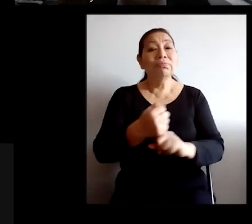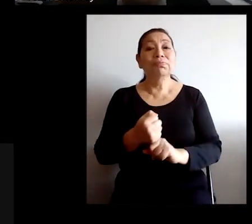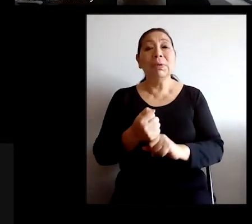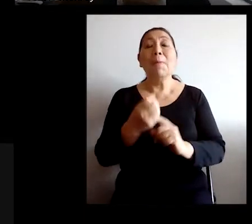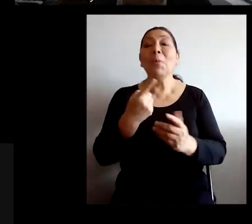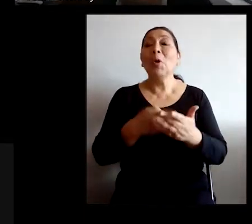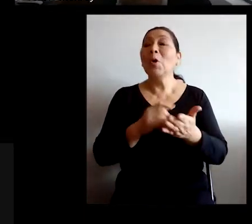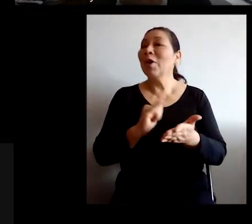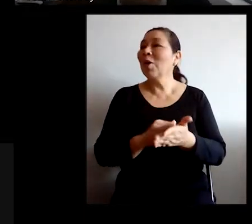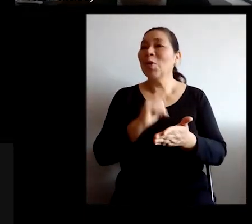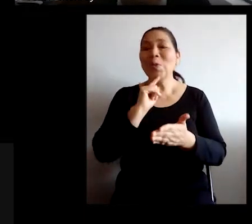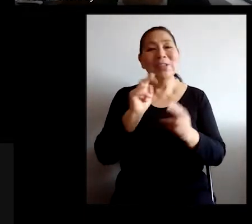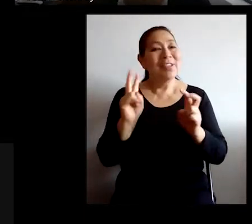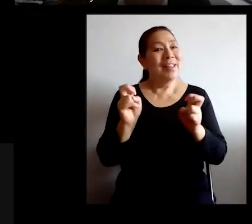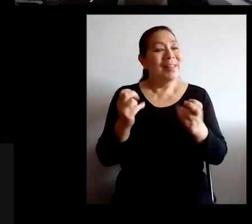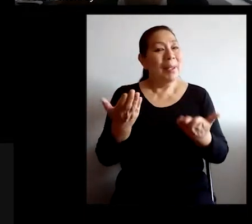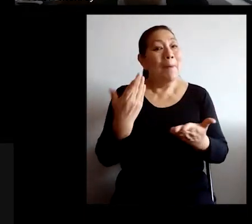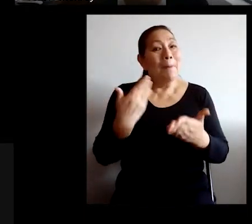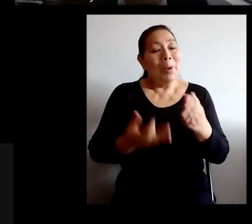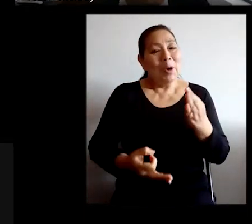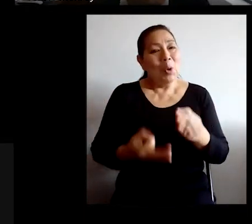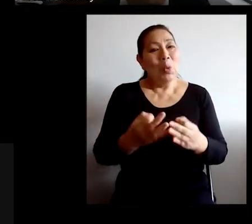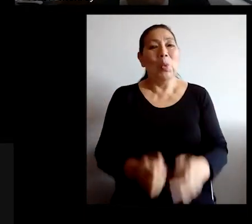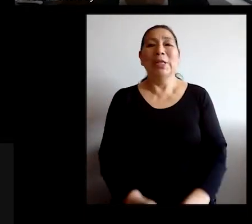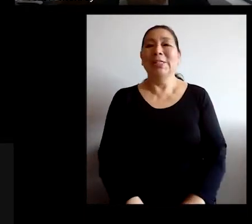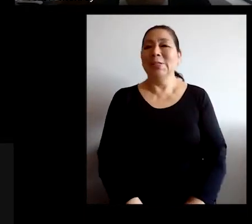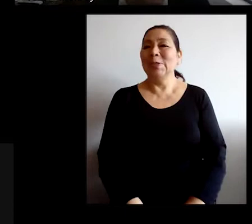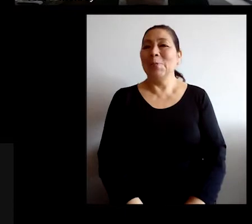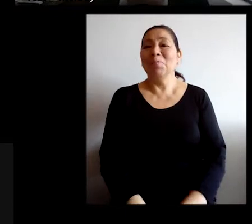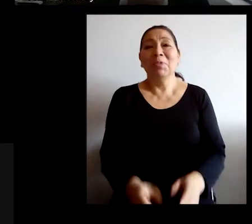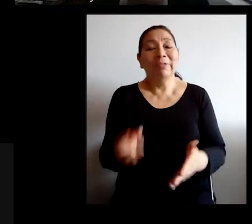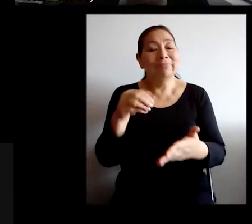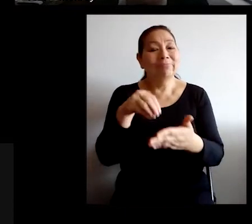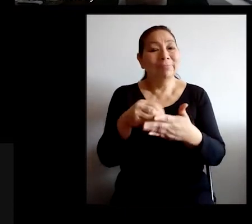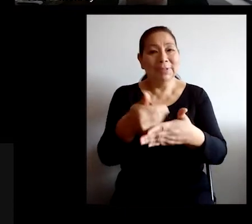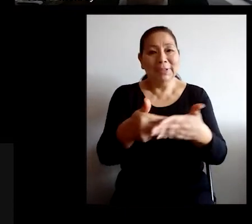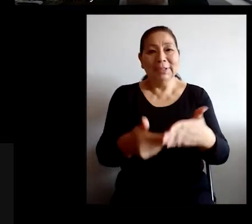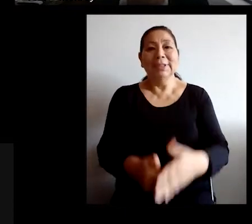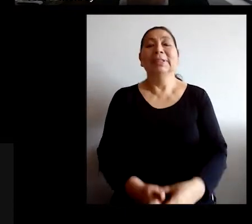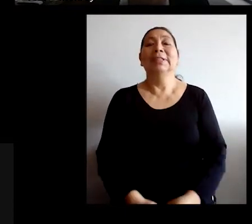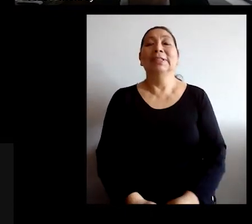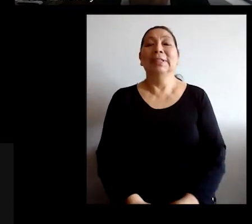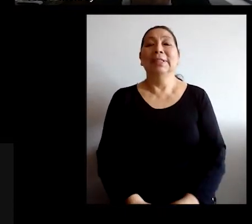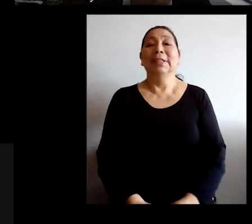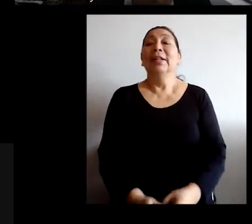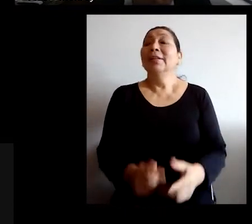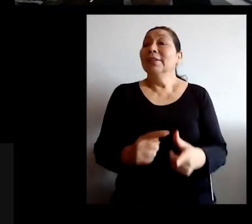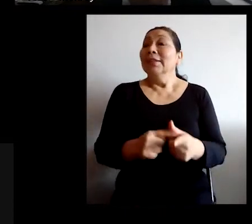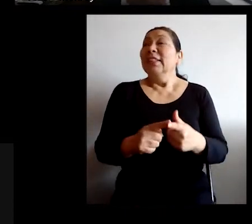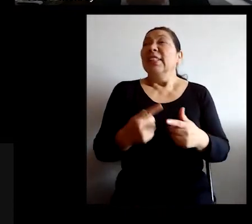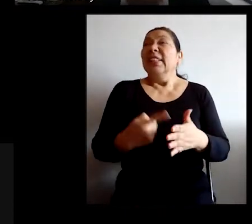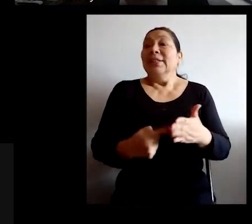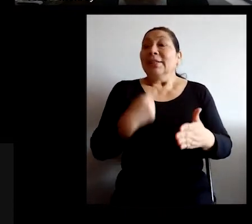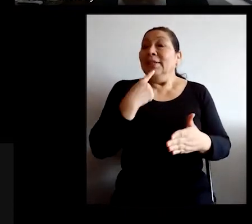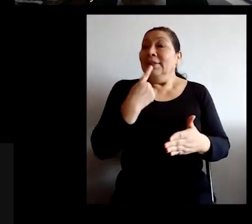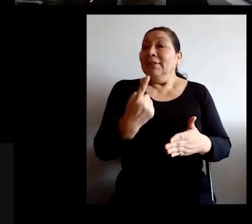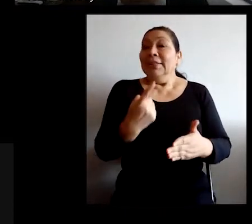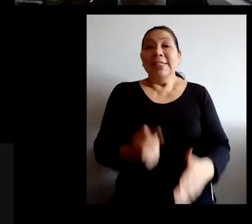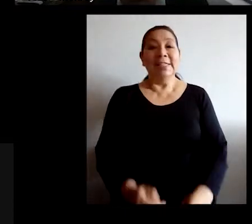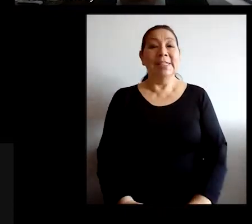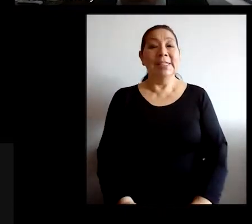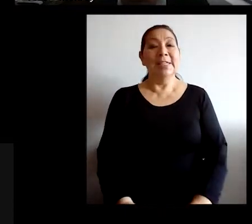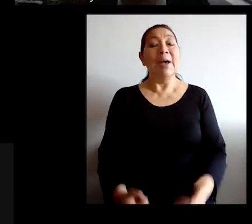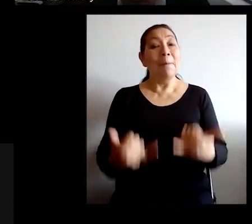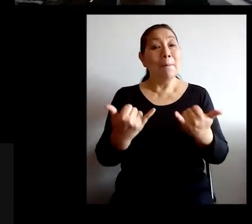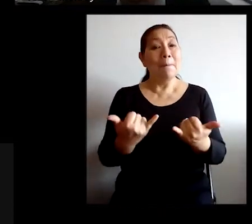La confiscación no es tema para la sentencia impugnada en recurso de agravio. Entonces, ¿qué dice?